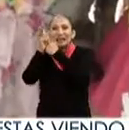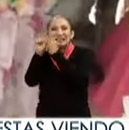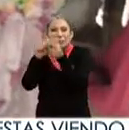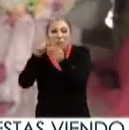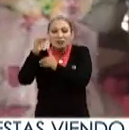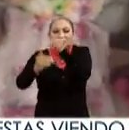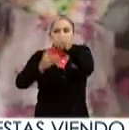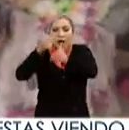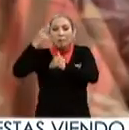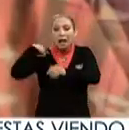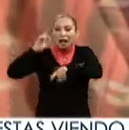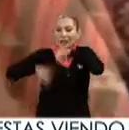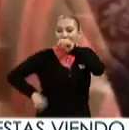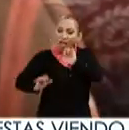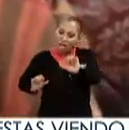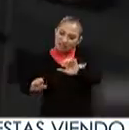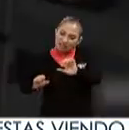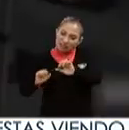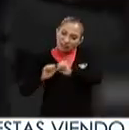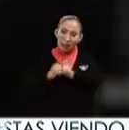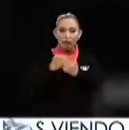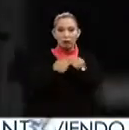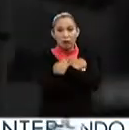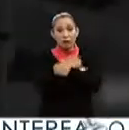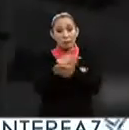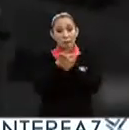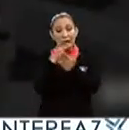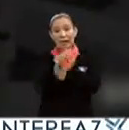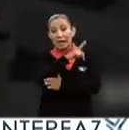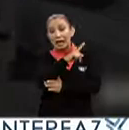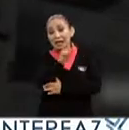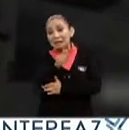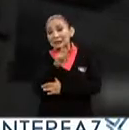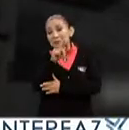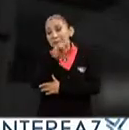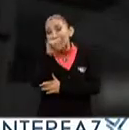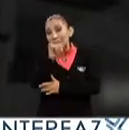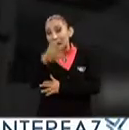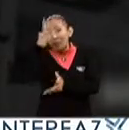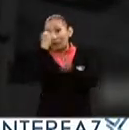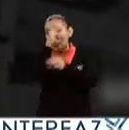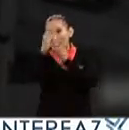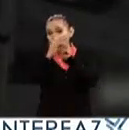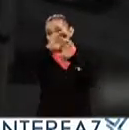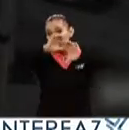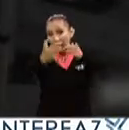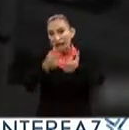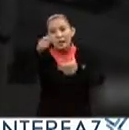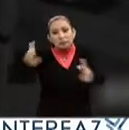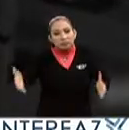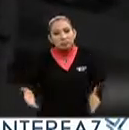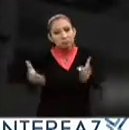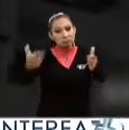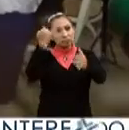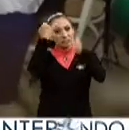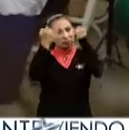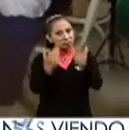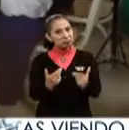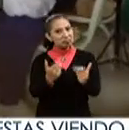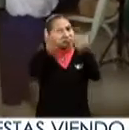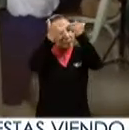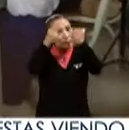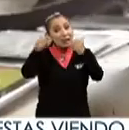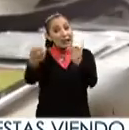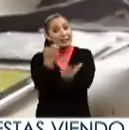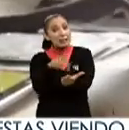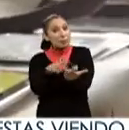para revertir el rezago educativo. El premio XPRIZE para el aprendizaje global es un motor de innovación.